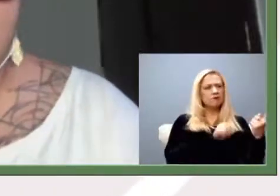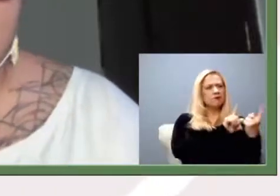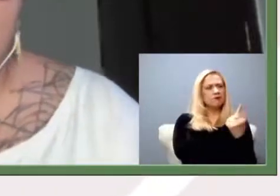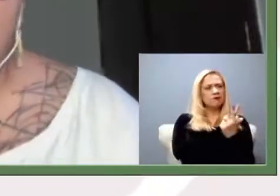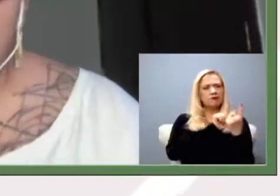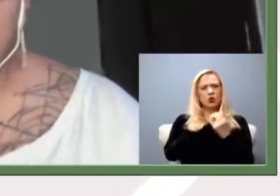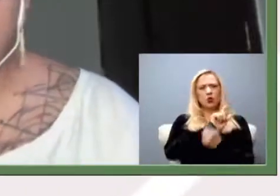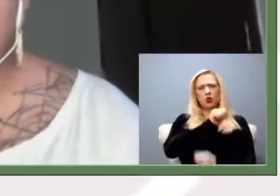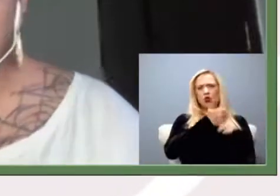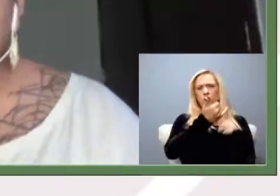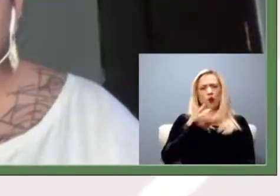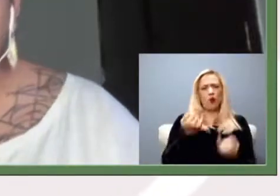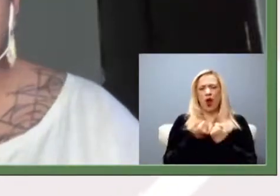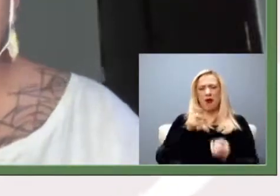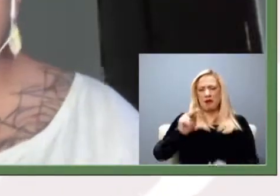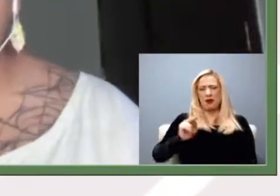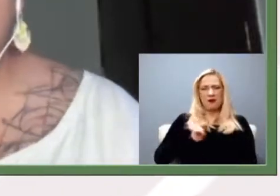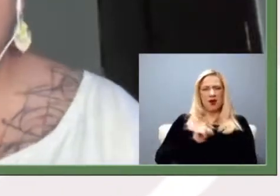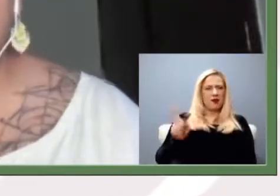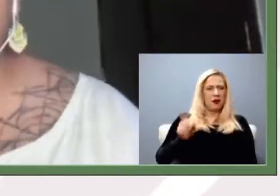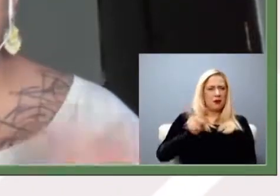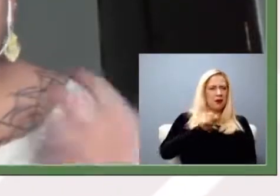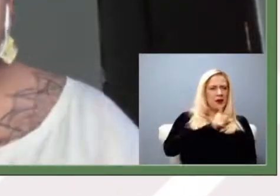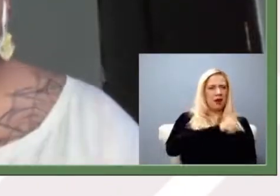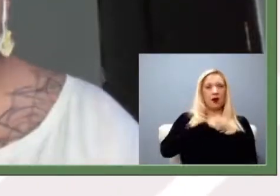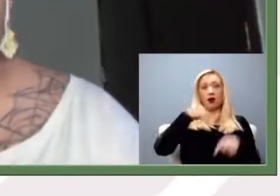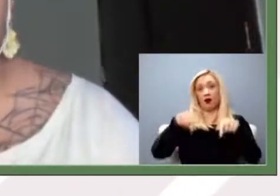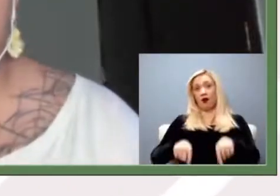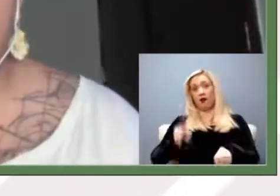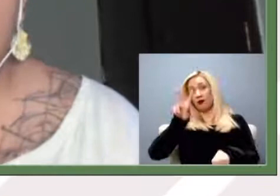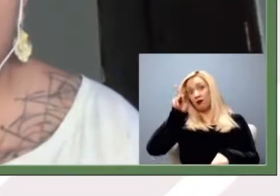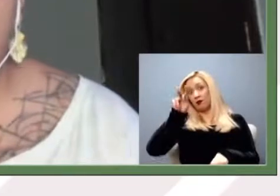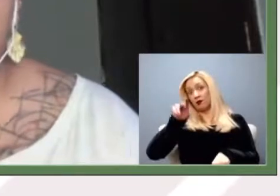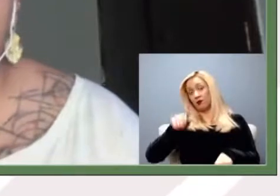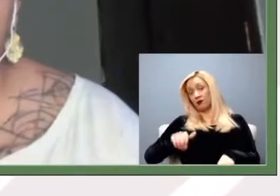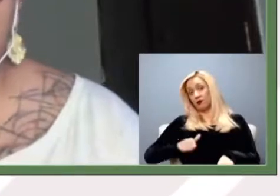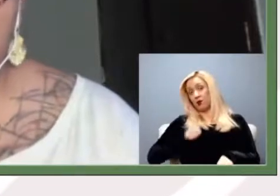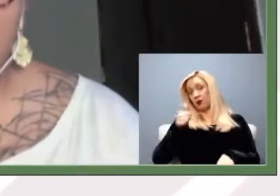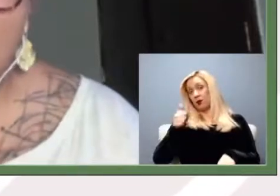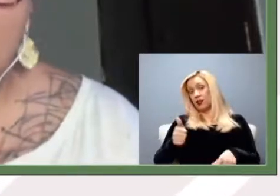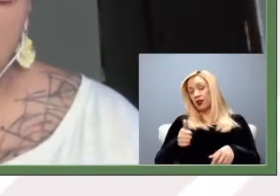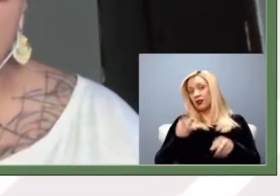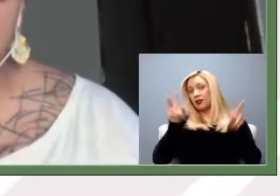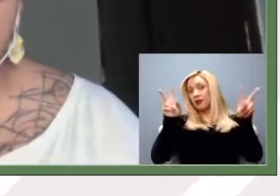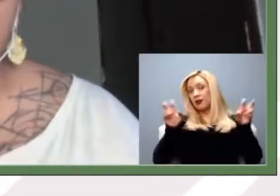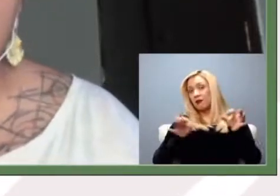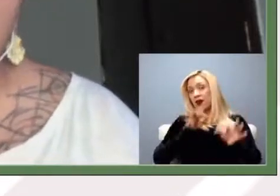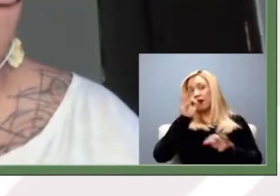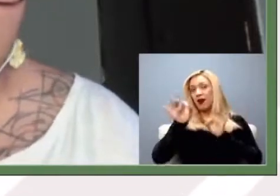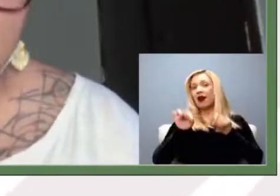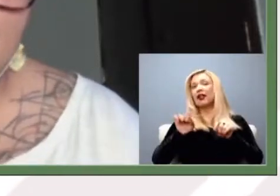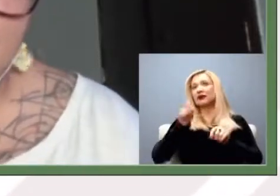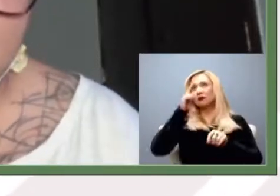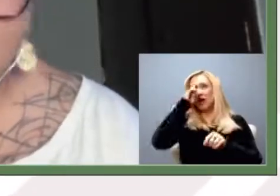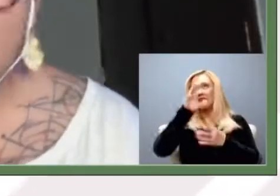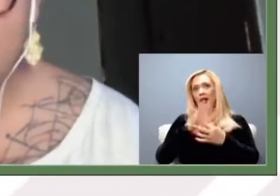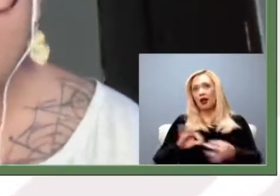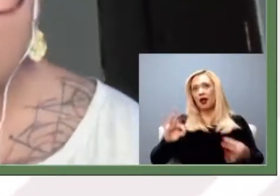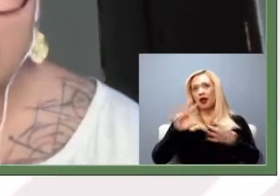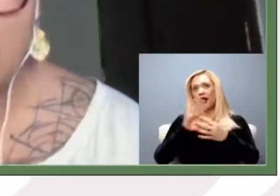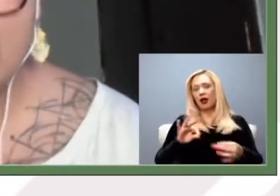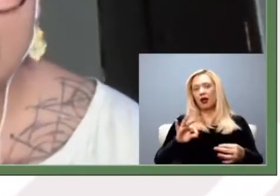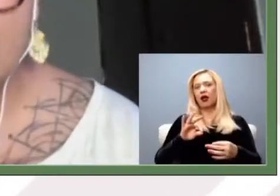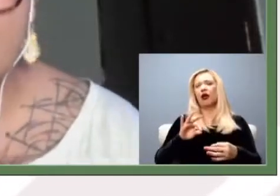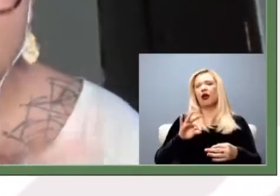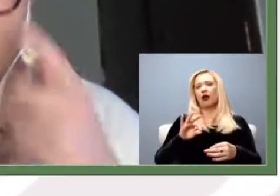me parece un muy buen espacio porque tiene que ver con, ¿no? Atacar la discriminación, que para mí la discriminación también